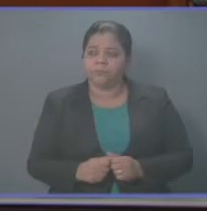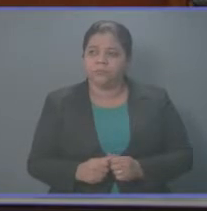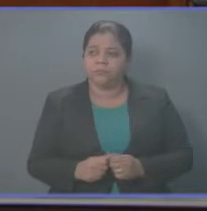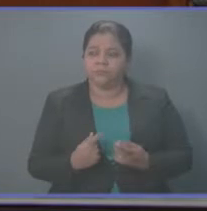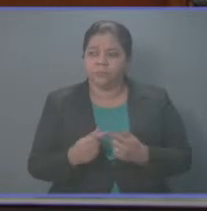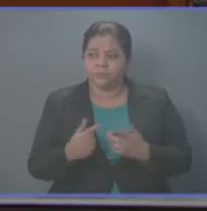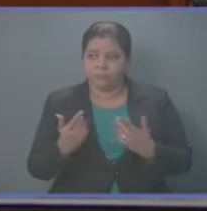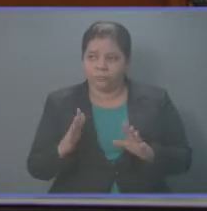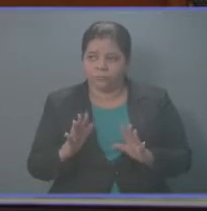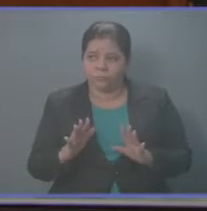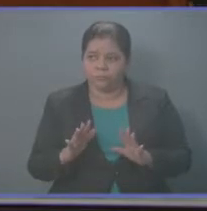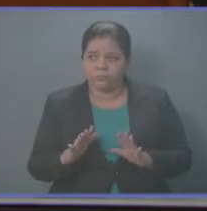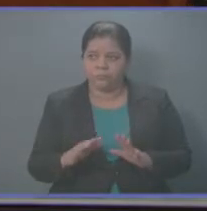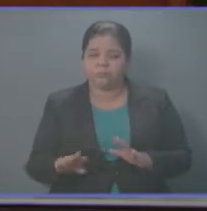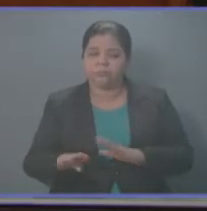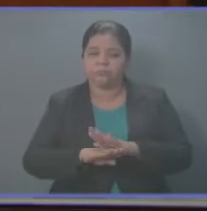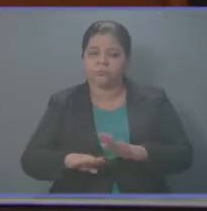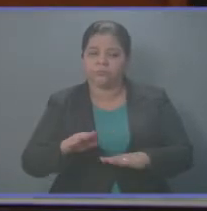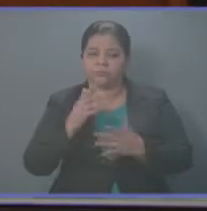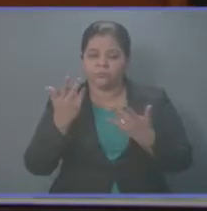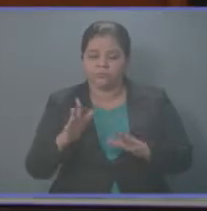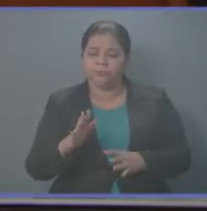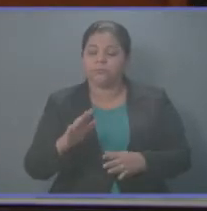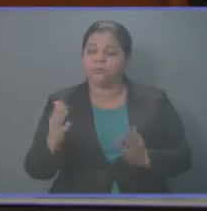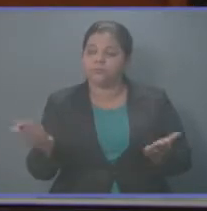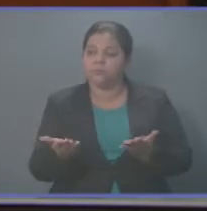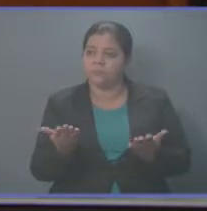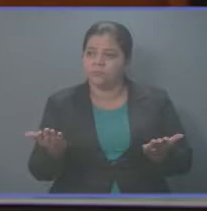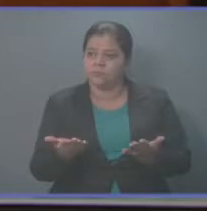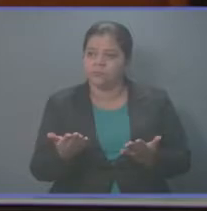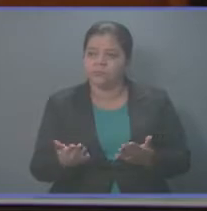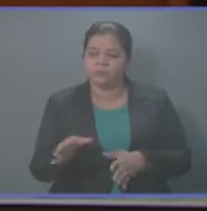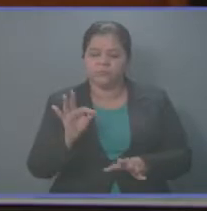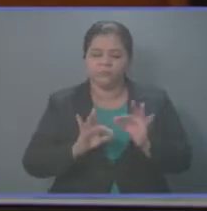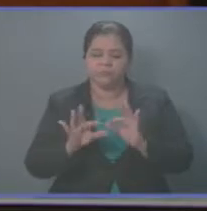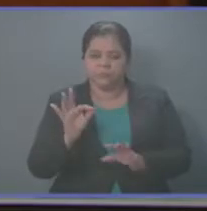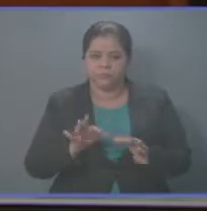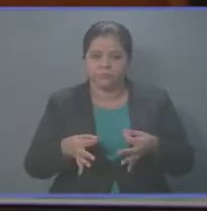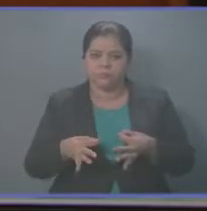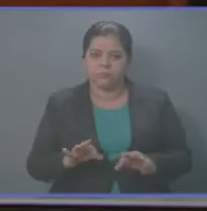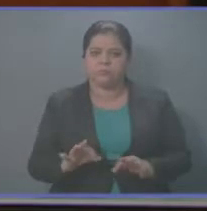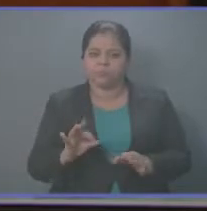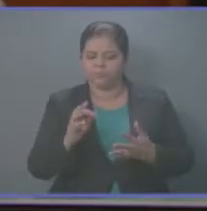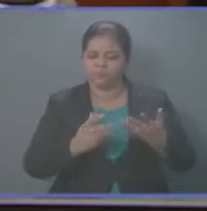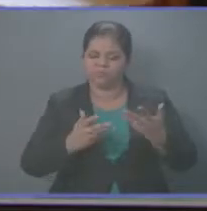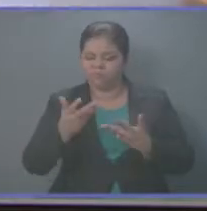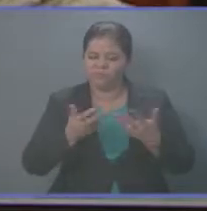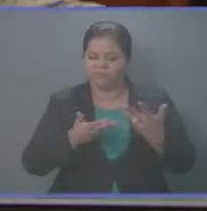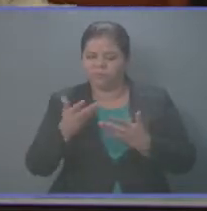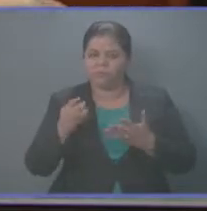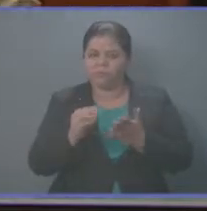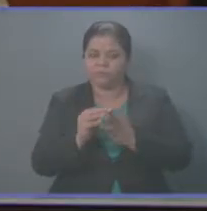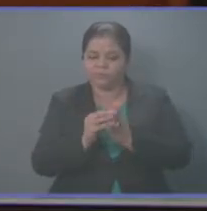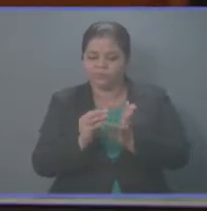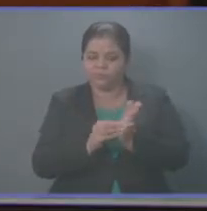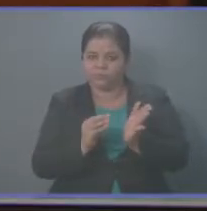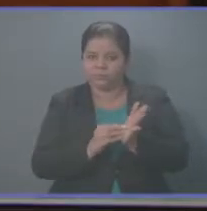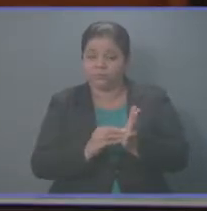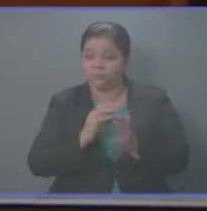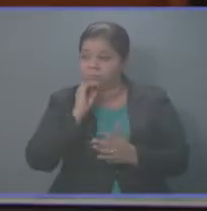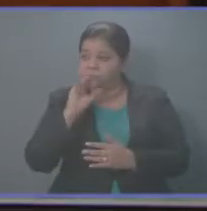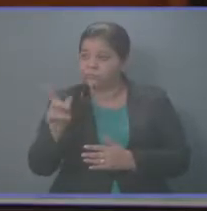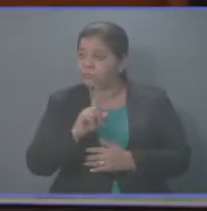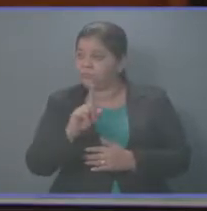que básicamente se han cometido vicios de forma y contenido al negar